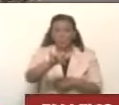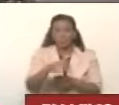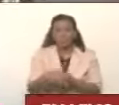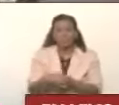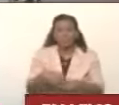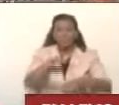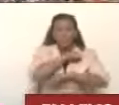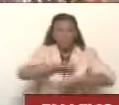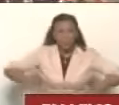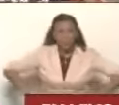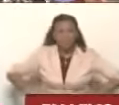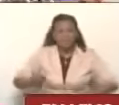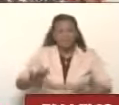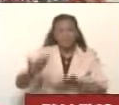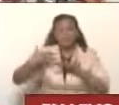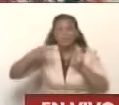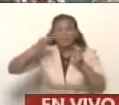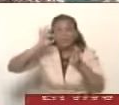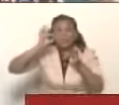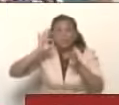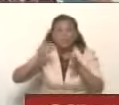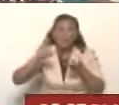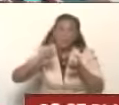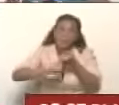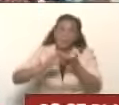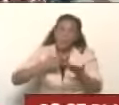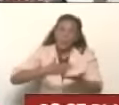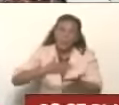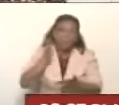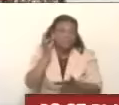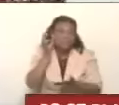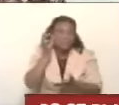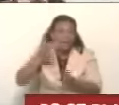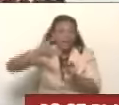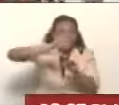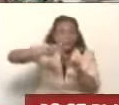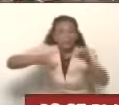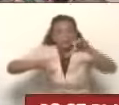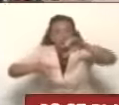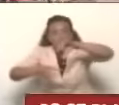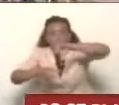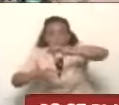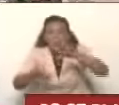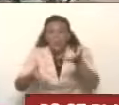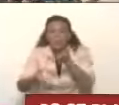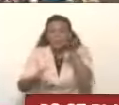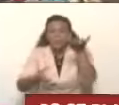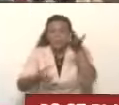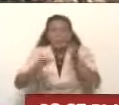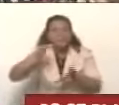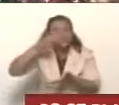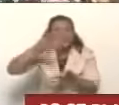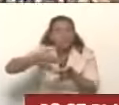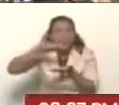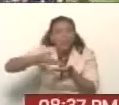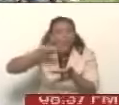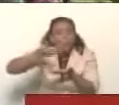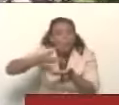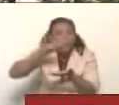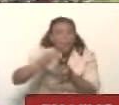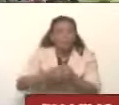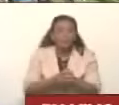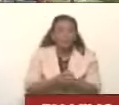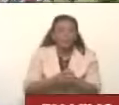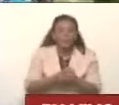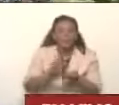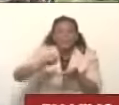Tomando una sopita que me trajo Silvia. En un termito, ¿ah? Silvia me hizo una sopa,